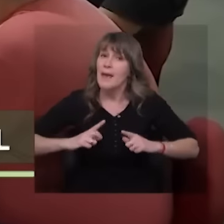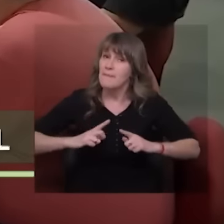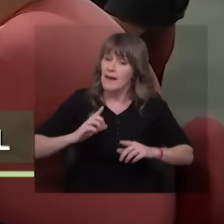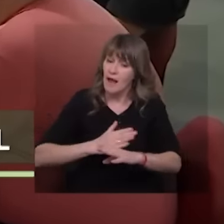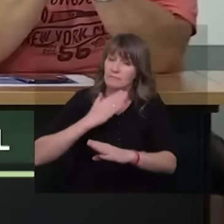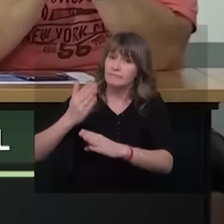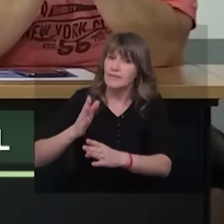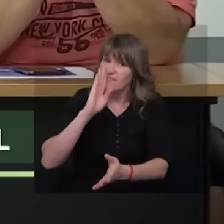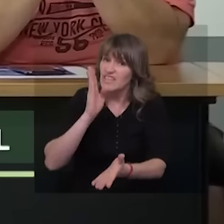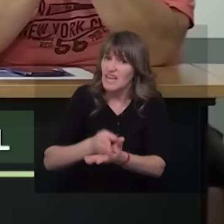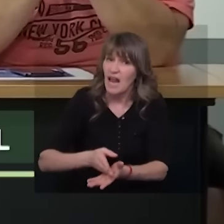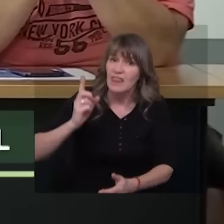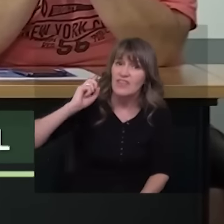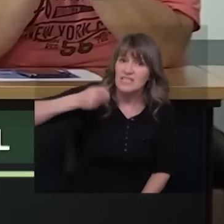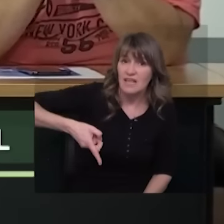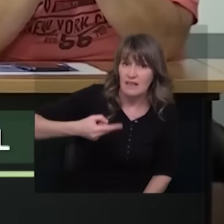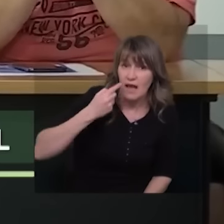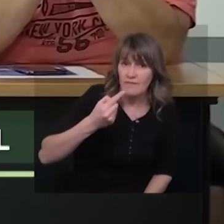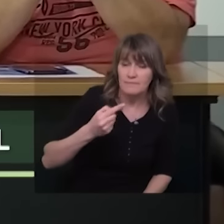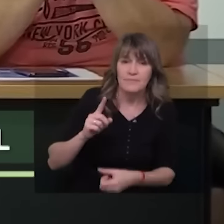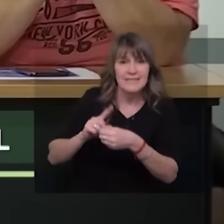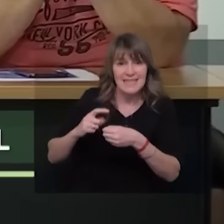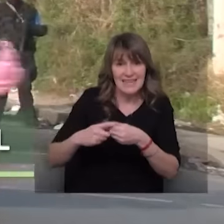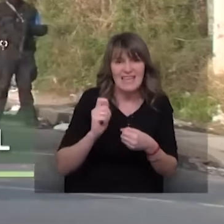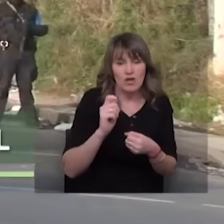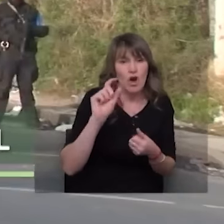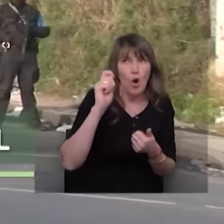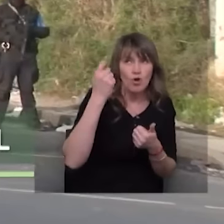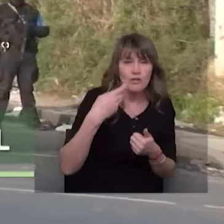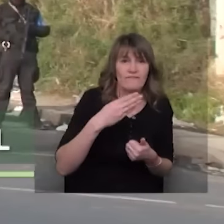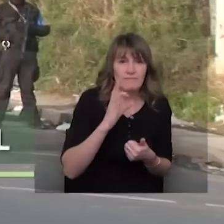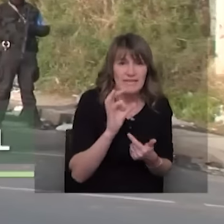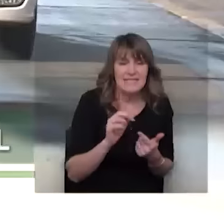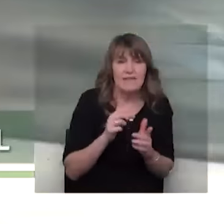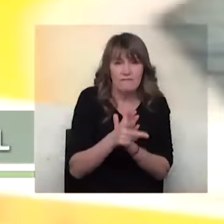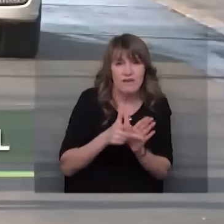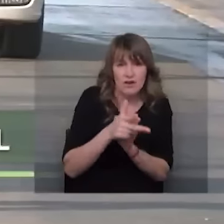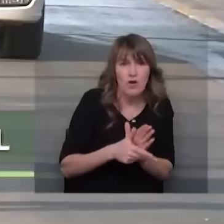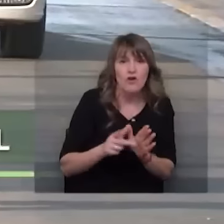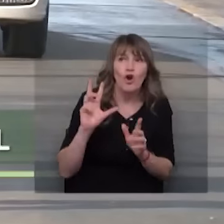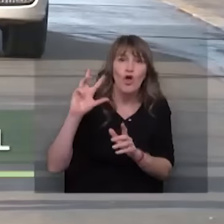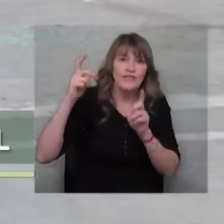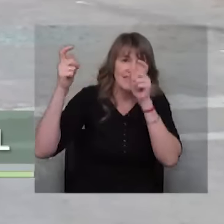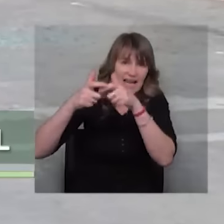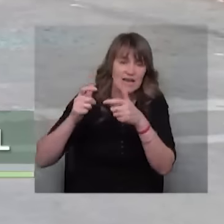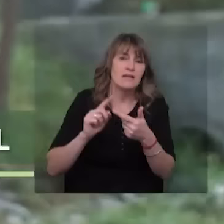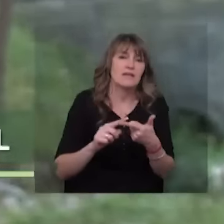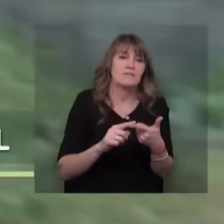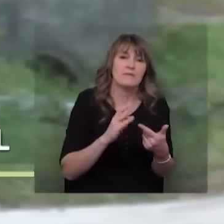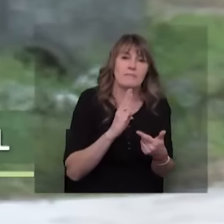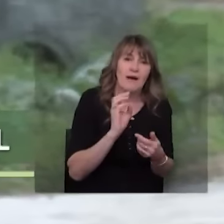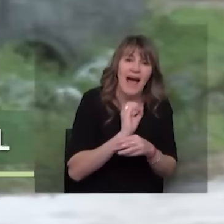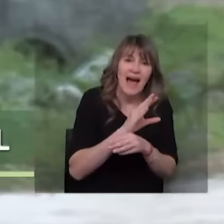tomar la decisión final los ocho sindicatos que la presentaron son el de ose El del bps el ferroviario el del codicen el postal el de artes